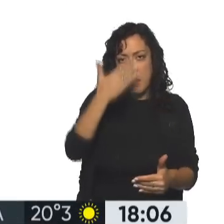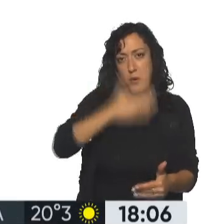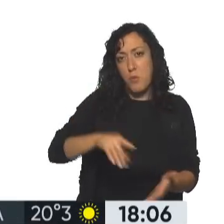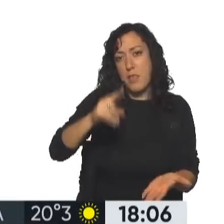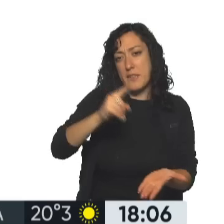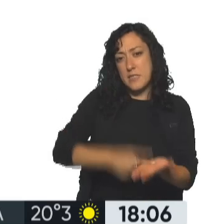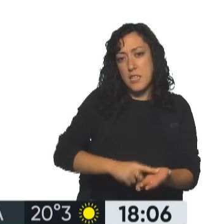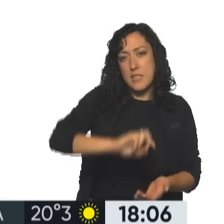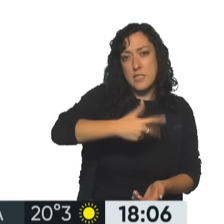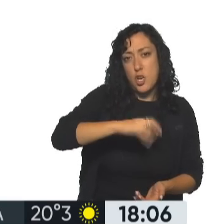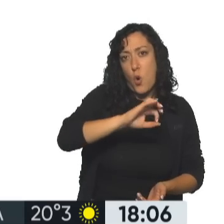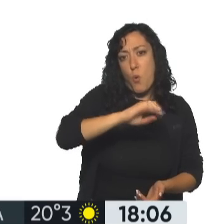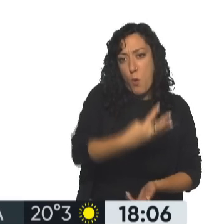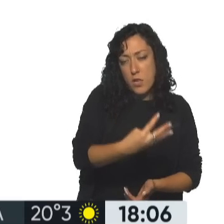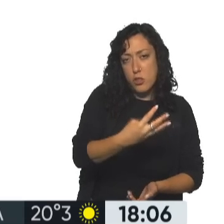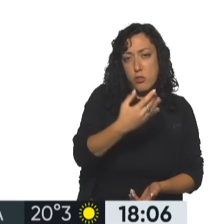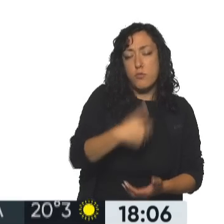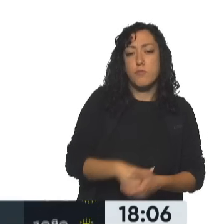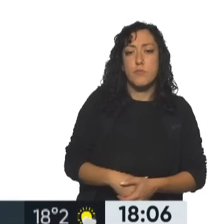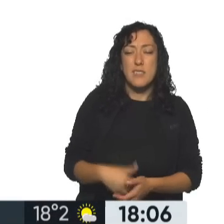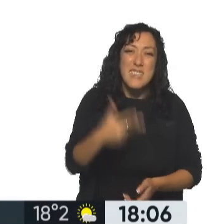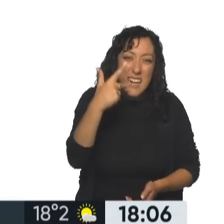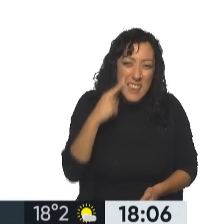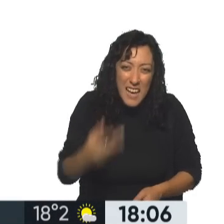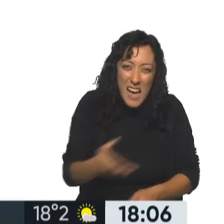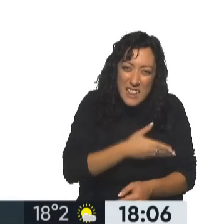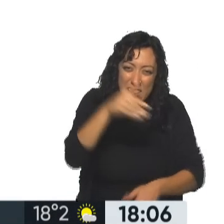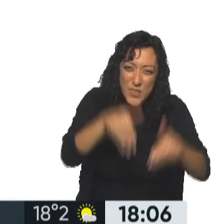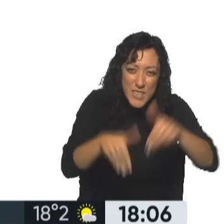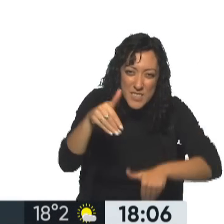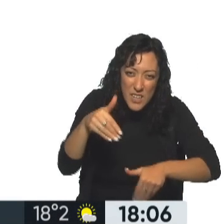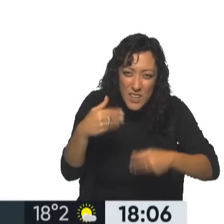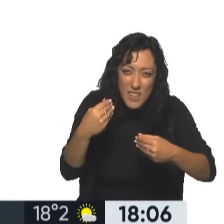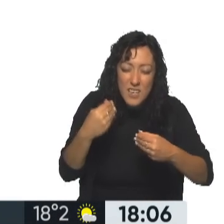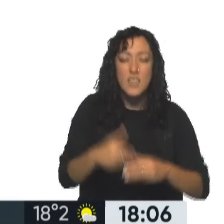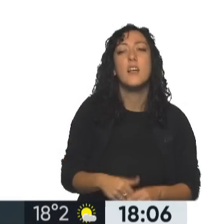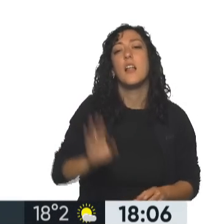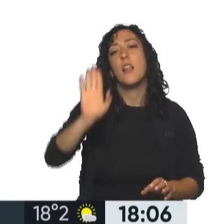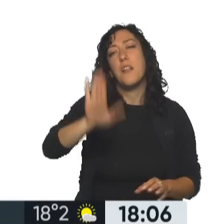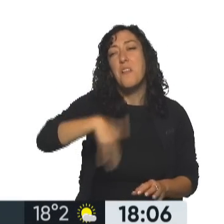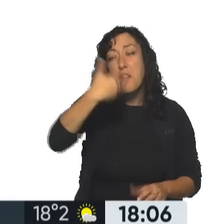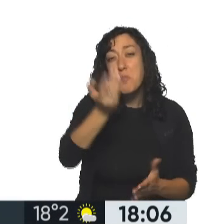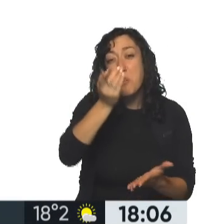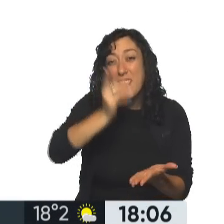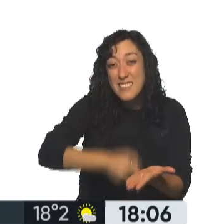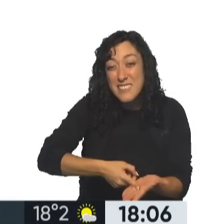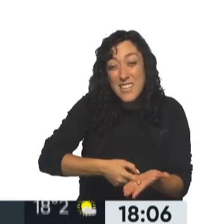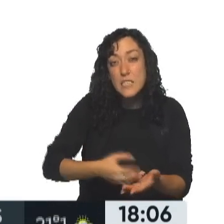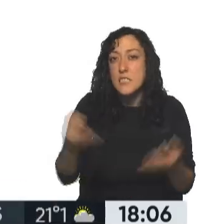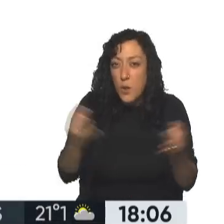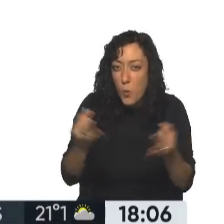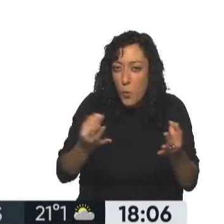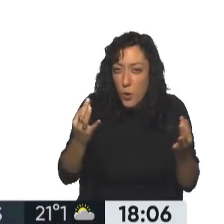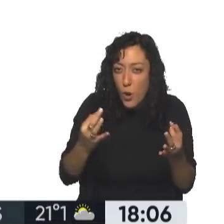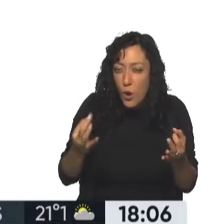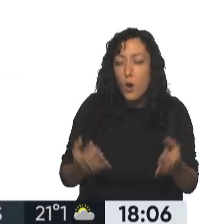es un tercero o un cuarto. Pará. 3 días antes del acto electoral. Pará, ¿después lo va a resolver? ¿Estás seguro que lo va a resolver